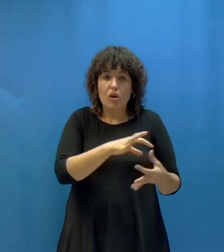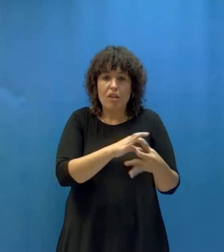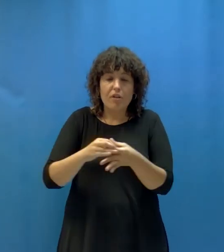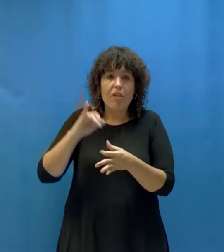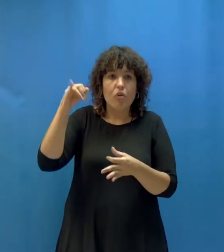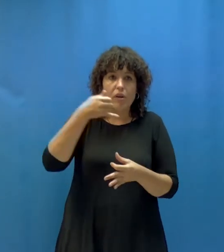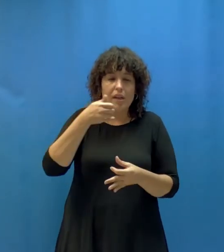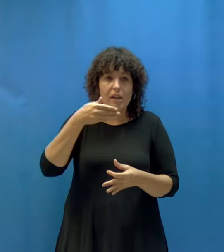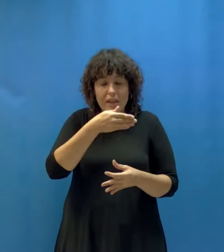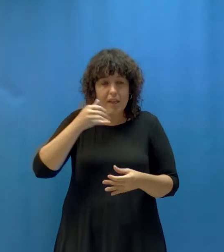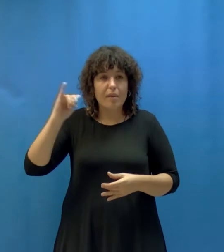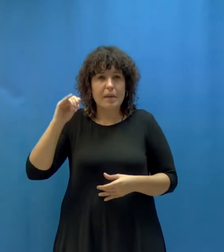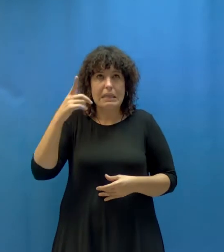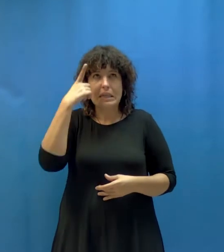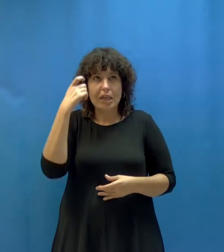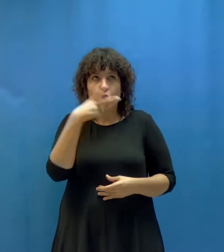está el principal, creo que son